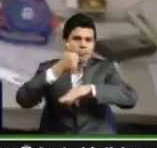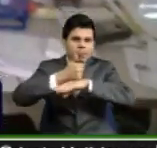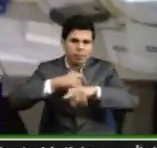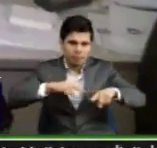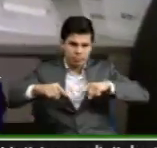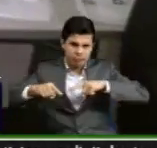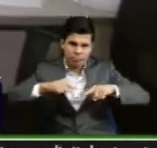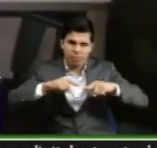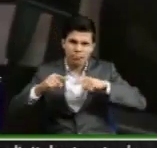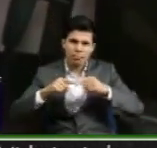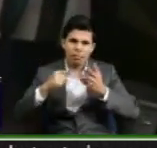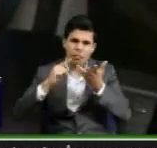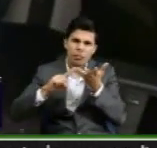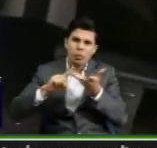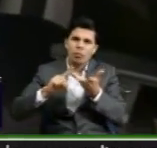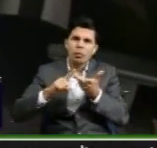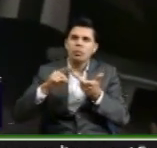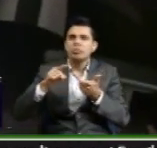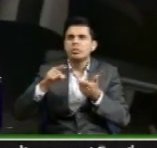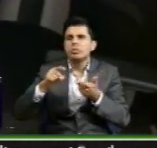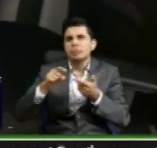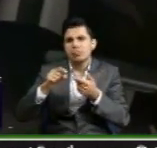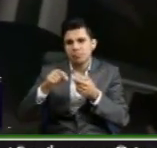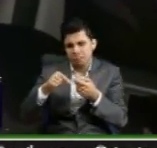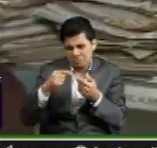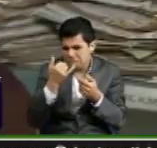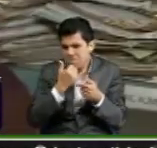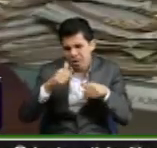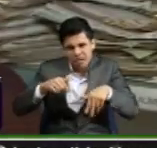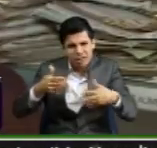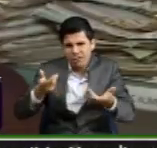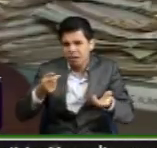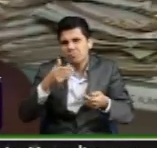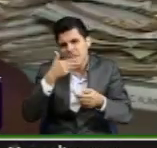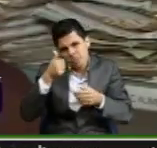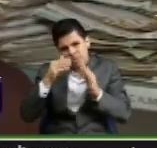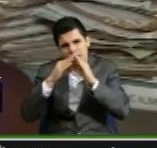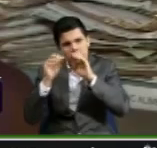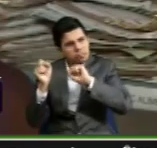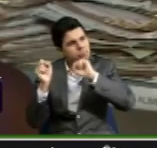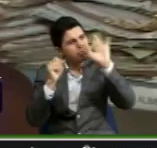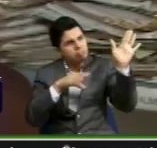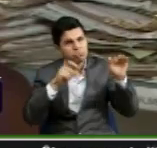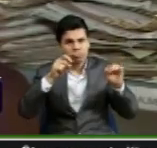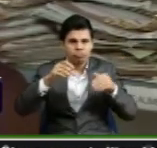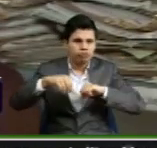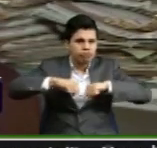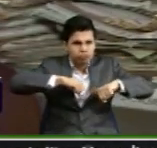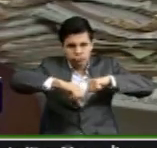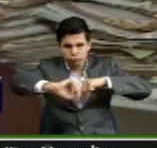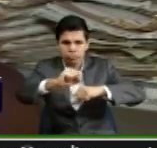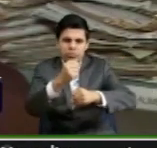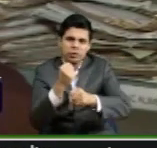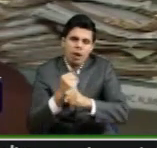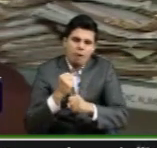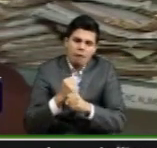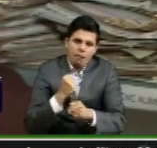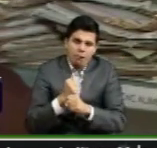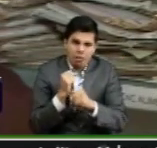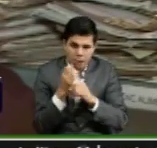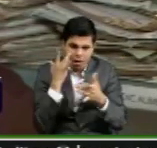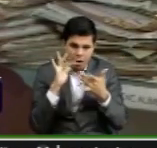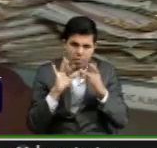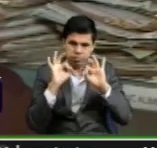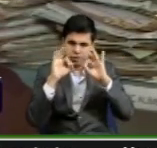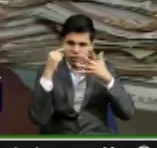la ubicación de una sede mejores condiciones y que nos permita una distribución idónea